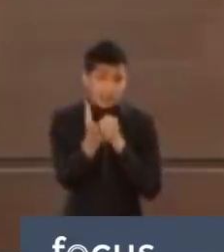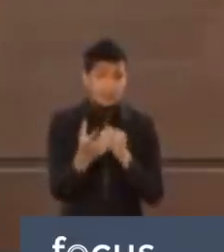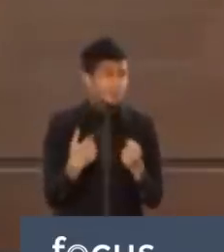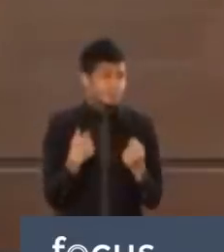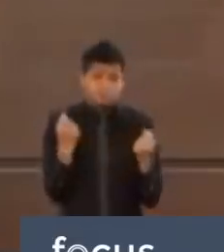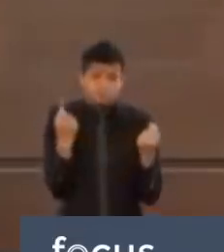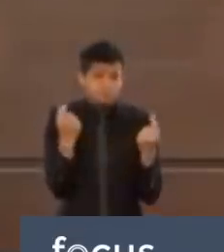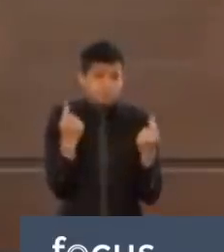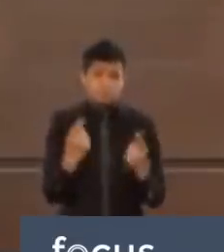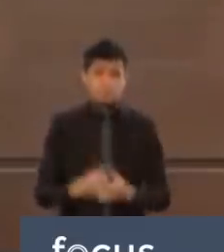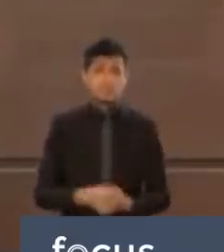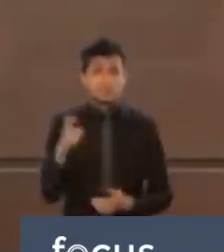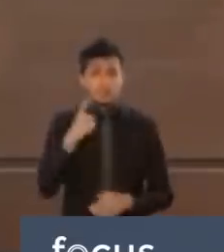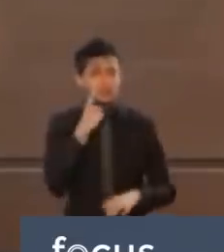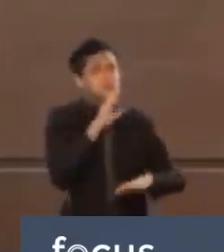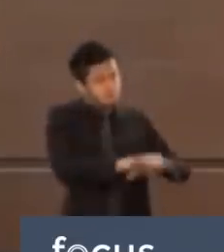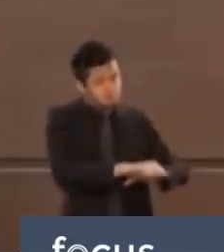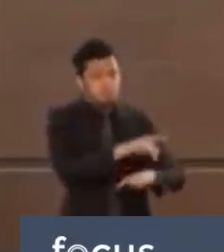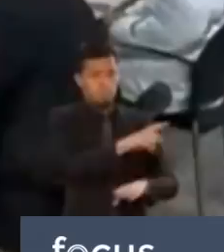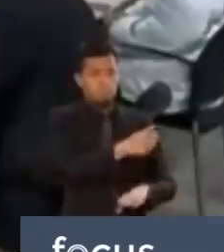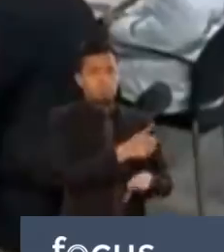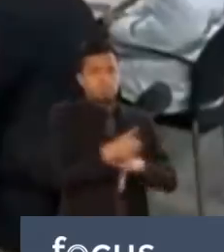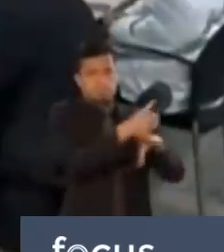y quisiéramos llamar la atención de los diferentes